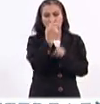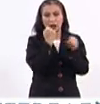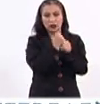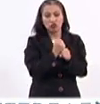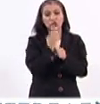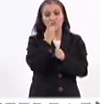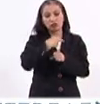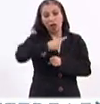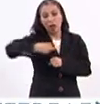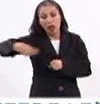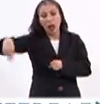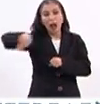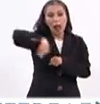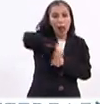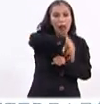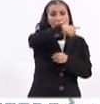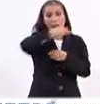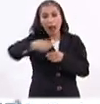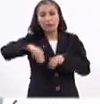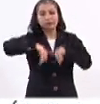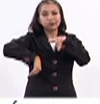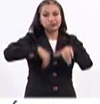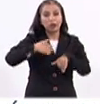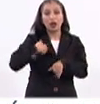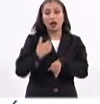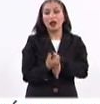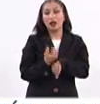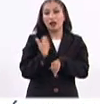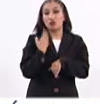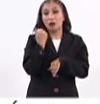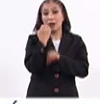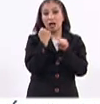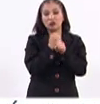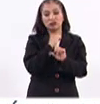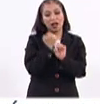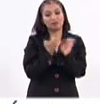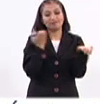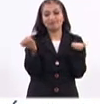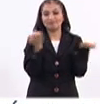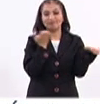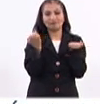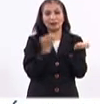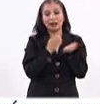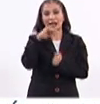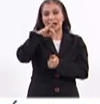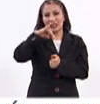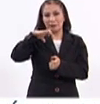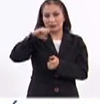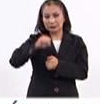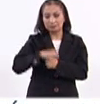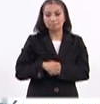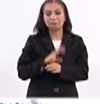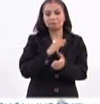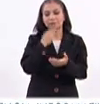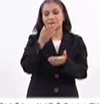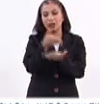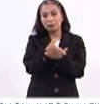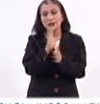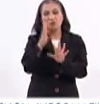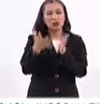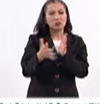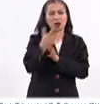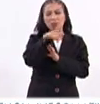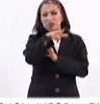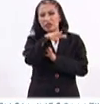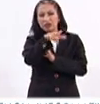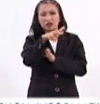años, a los 2 años ya estaba yo nadando, a los 9 años ya entrenaba natación en el Seguro Social, y aproximadamente a